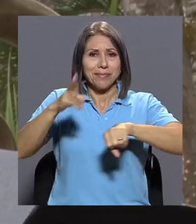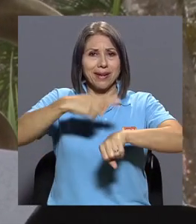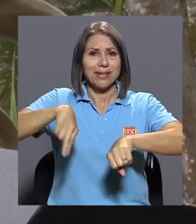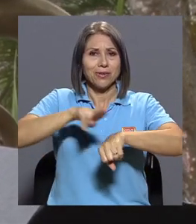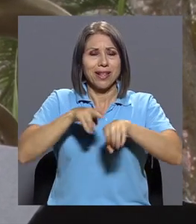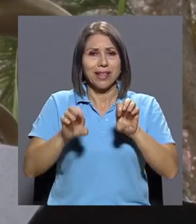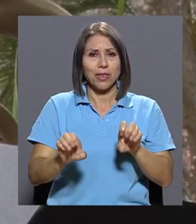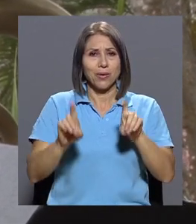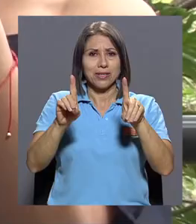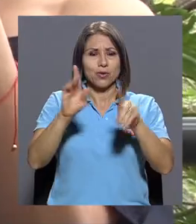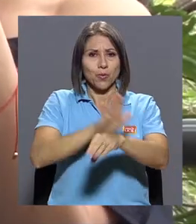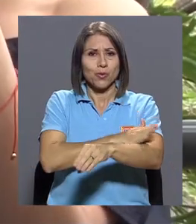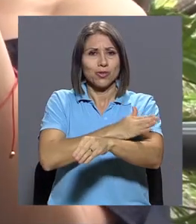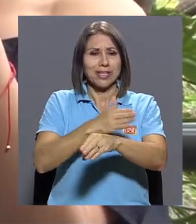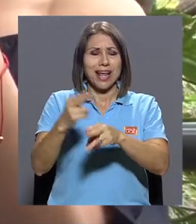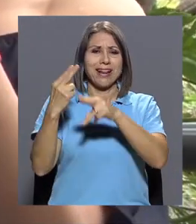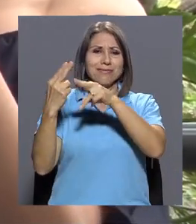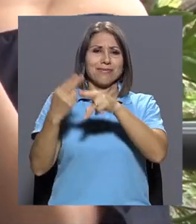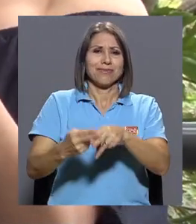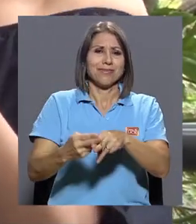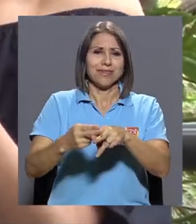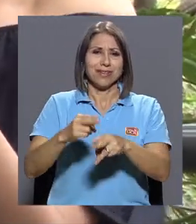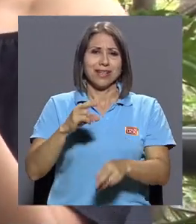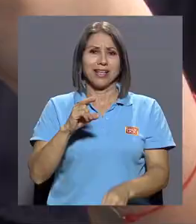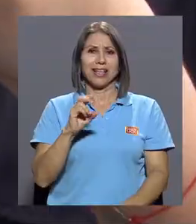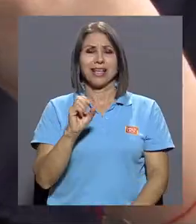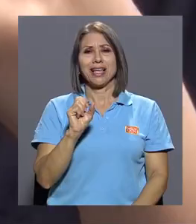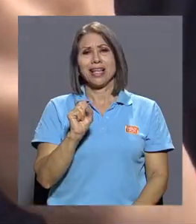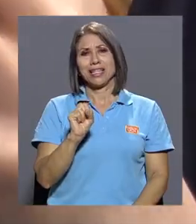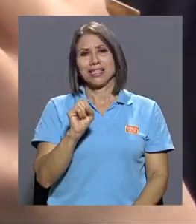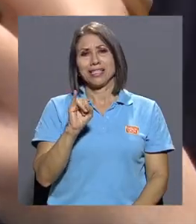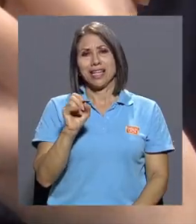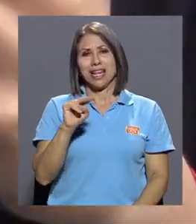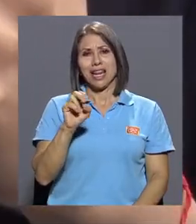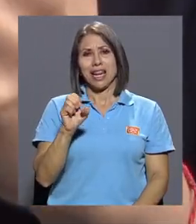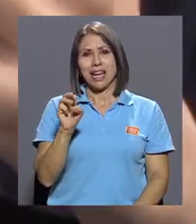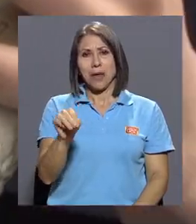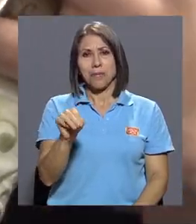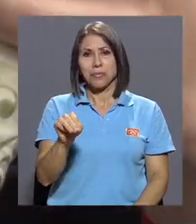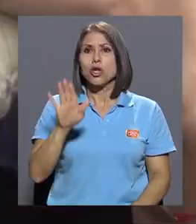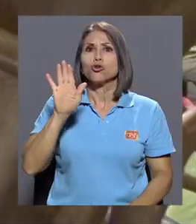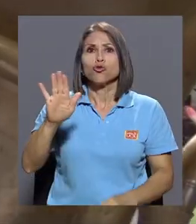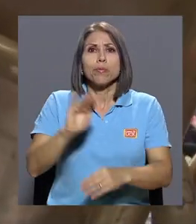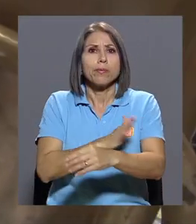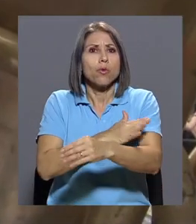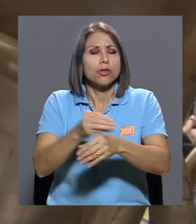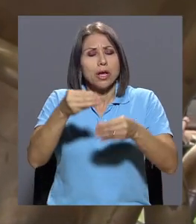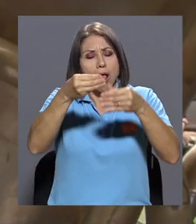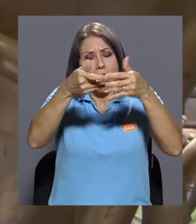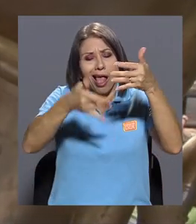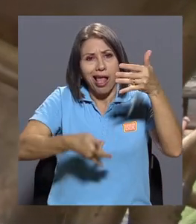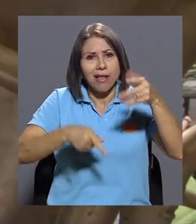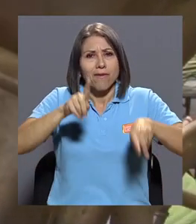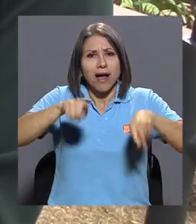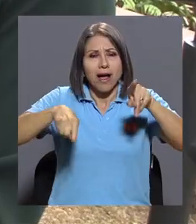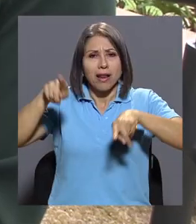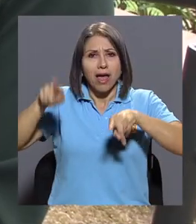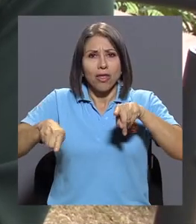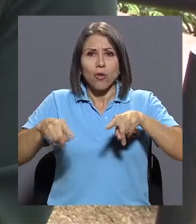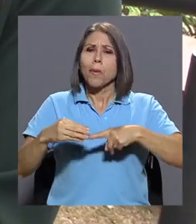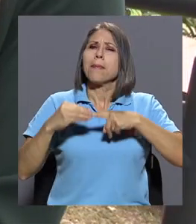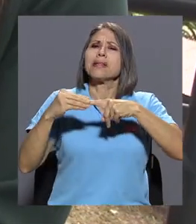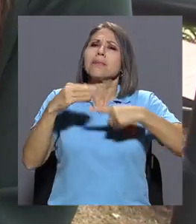Educación Musical, más conocido como el SINEM. Su repertorio es amplio y variado, y el principal insumo de